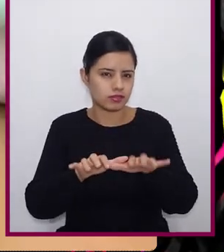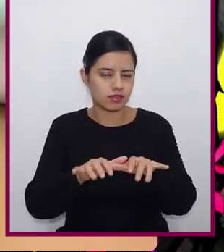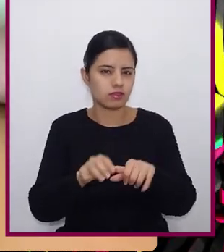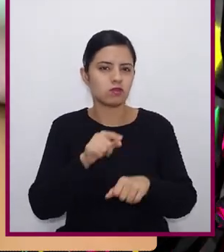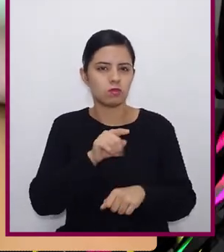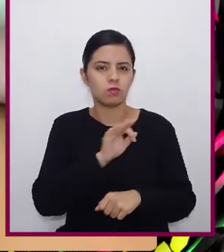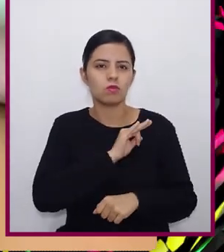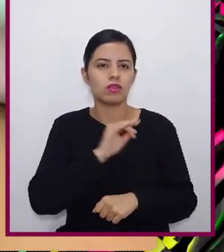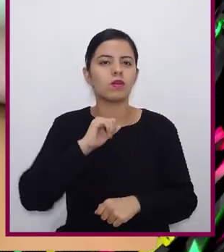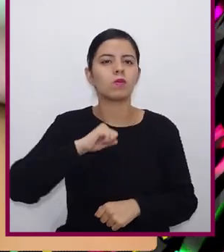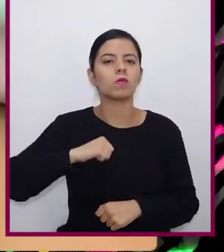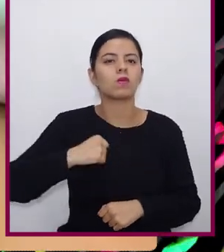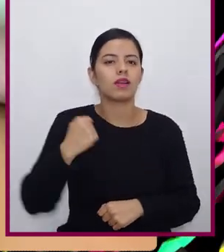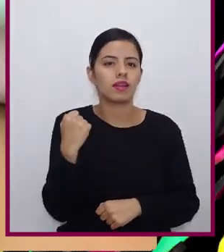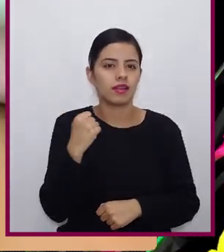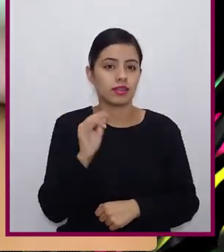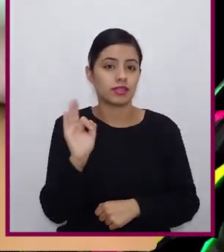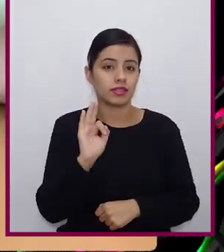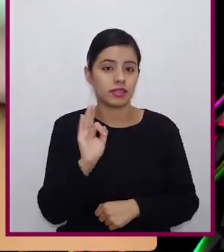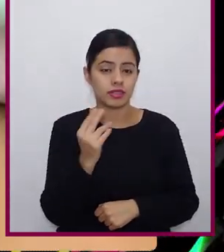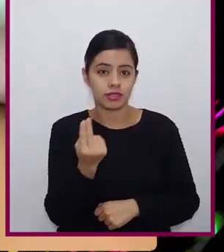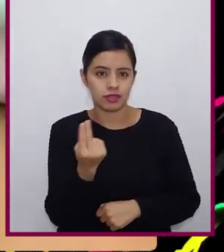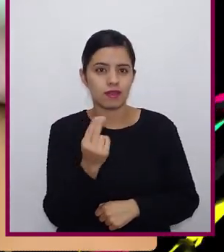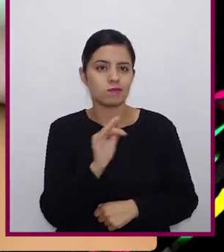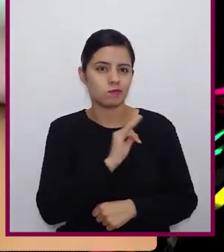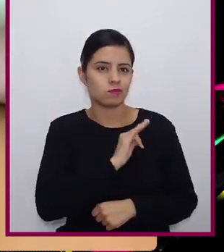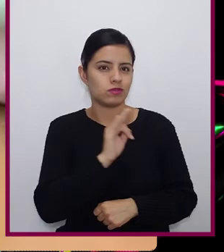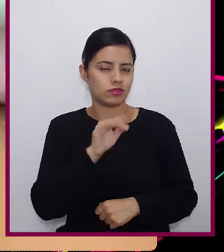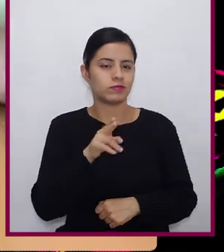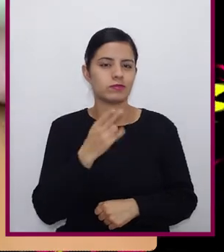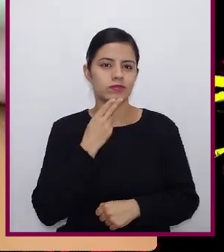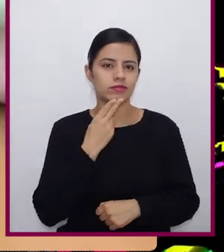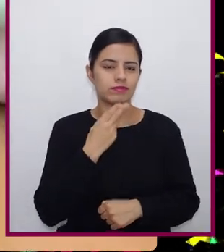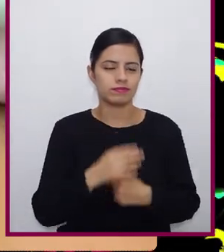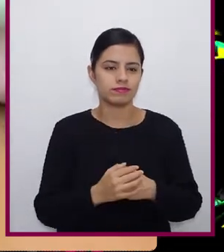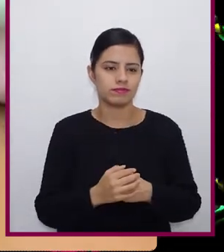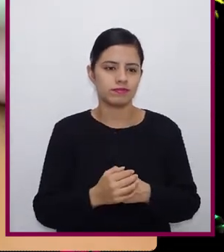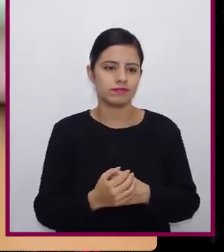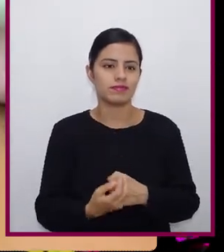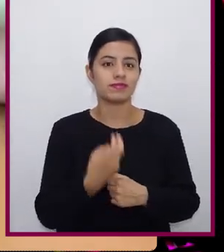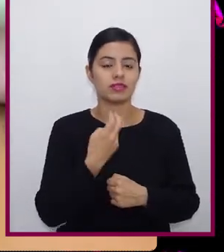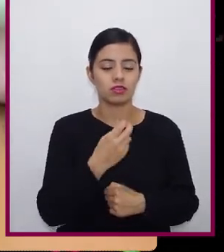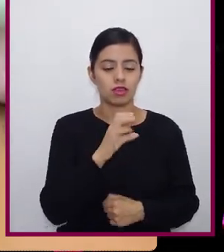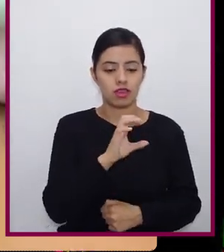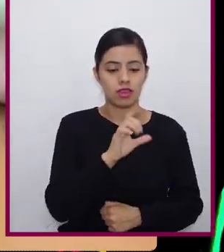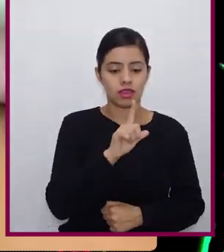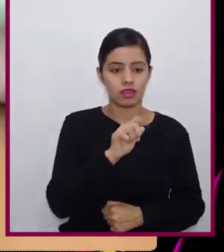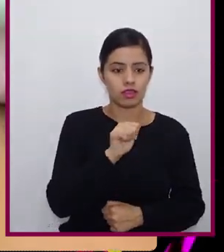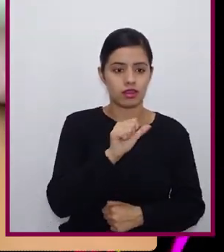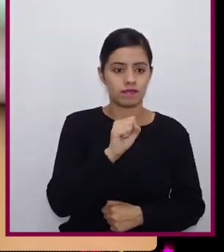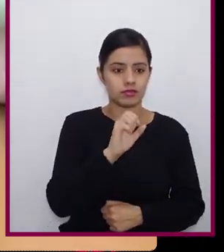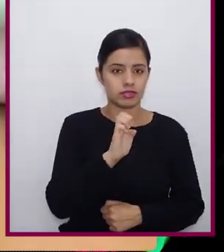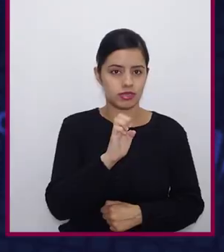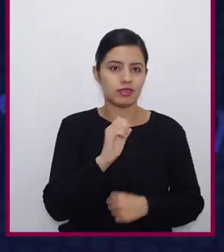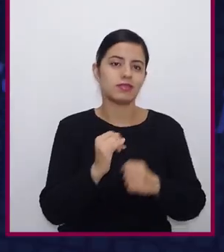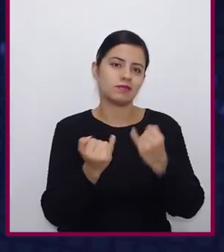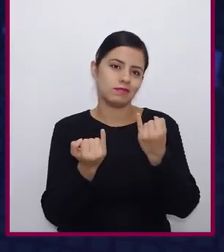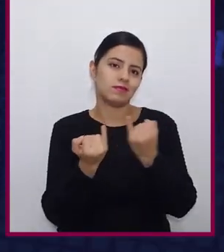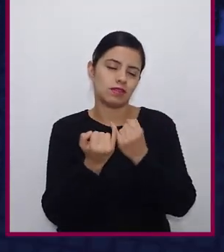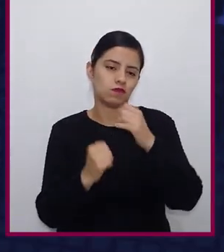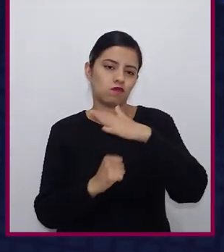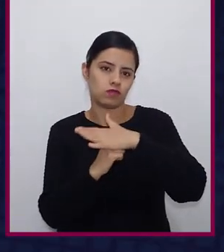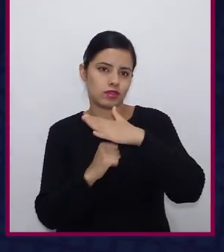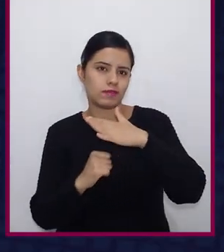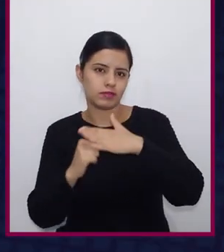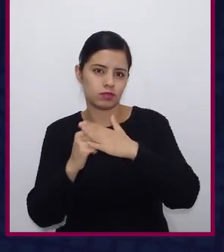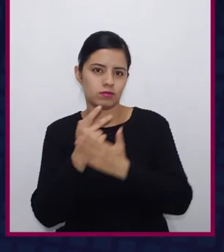y usarlos cuando los necesitemos. Por supuesto, Axel y Gaby son la base y el fundamento de la programación para